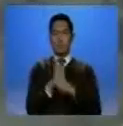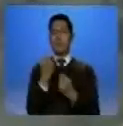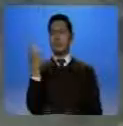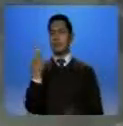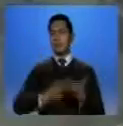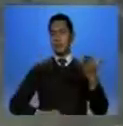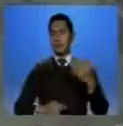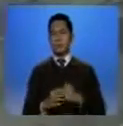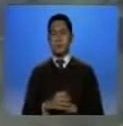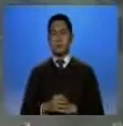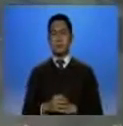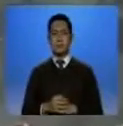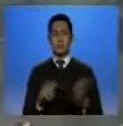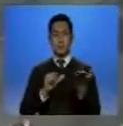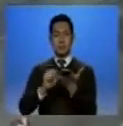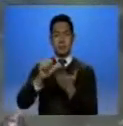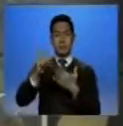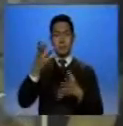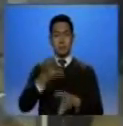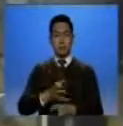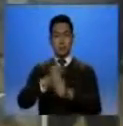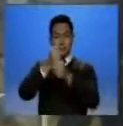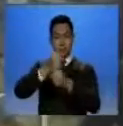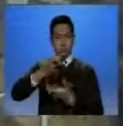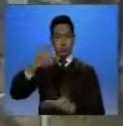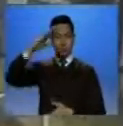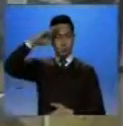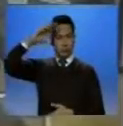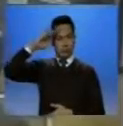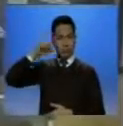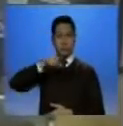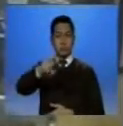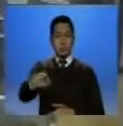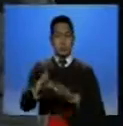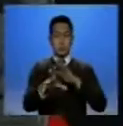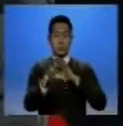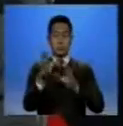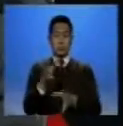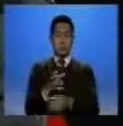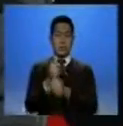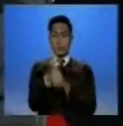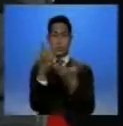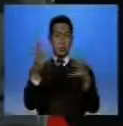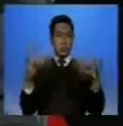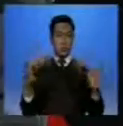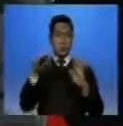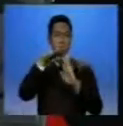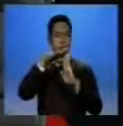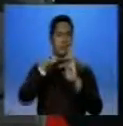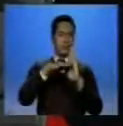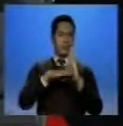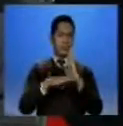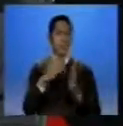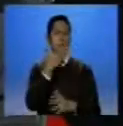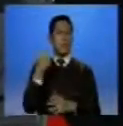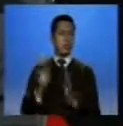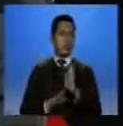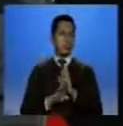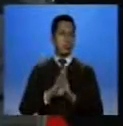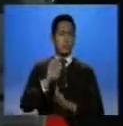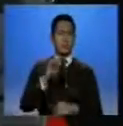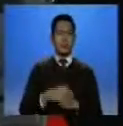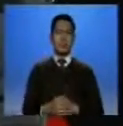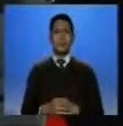Ministerio del Interior, los índices de inseguridad ciudadana en el país han bajado. Tenemos los indicadores del cuadro de mando integral, que son robo a domicilio, robo